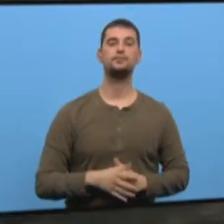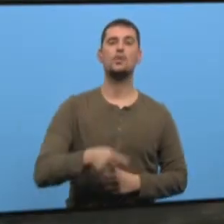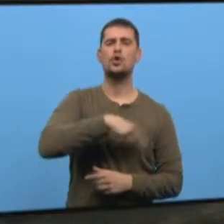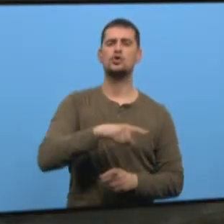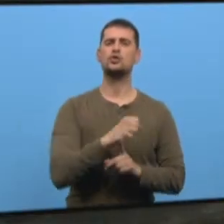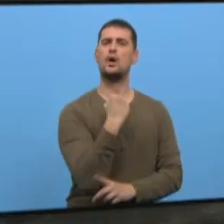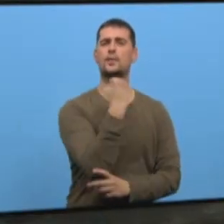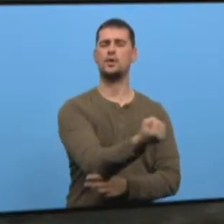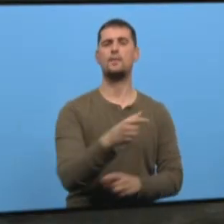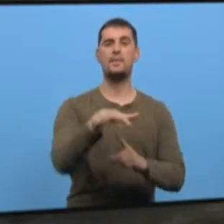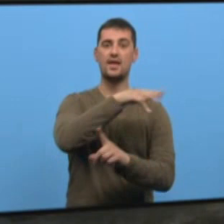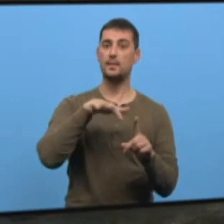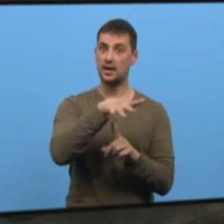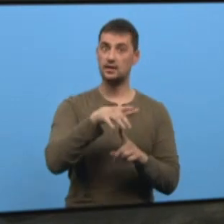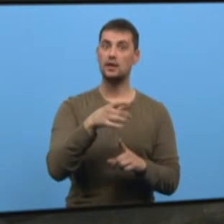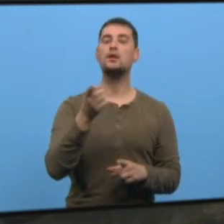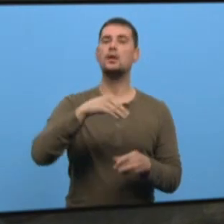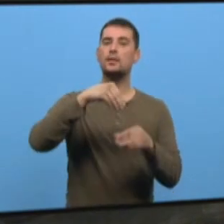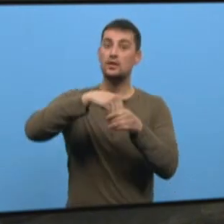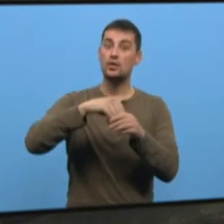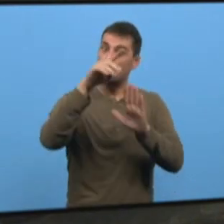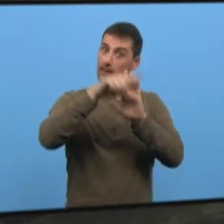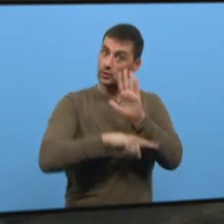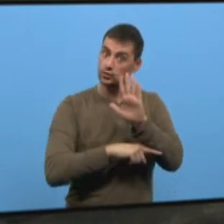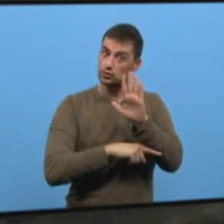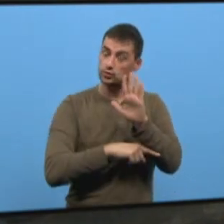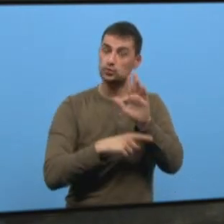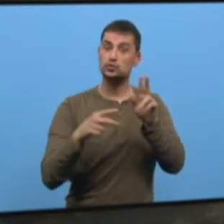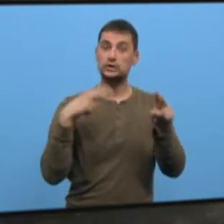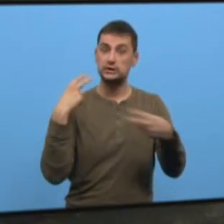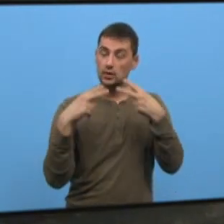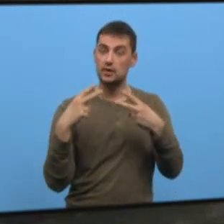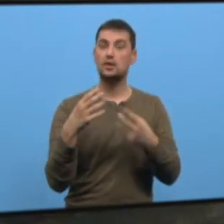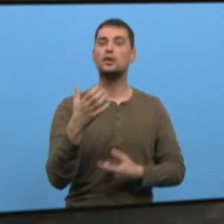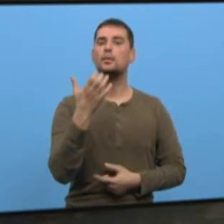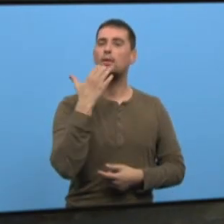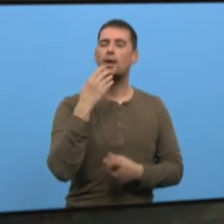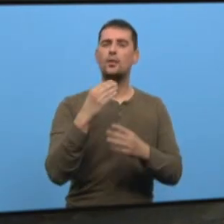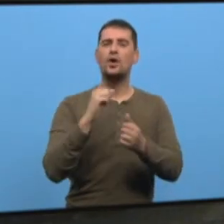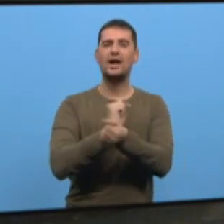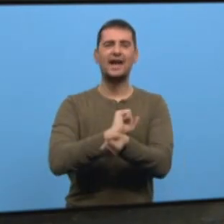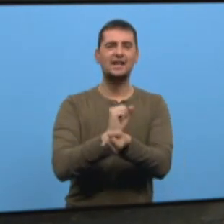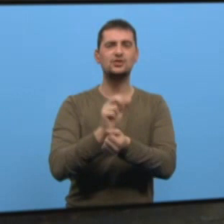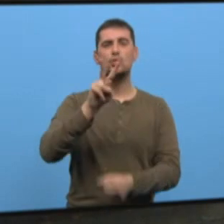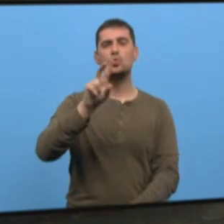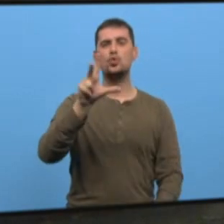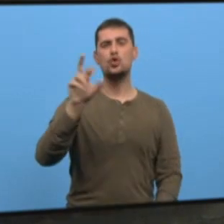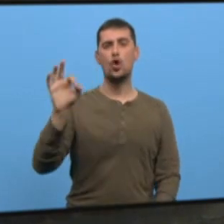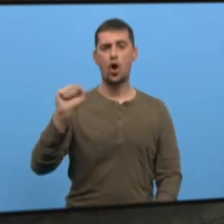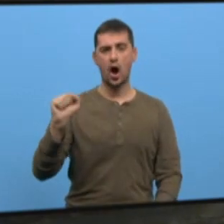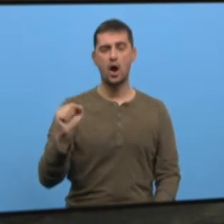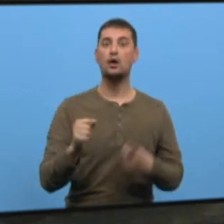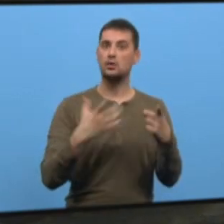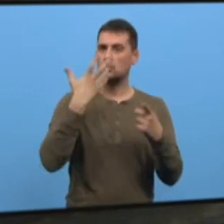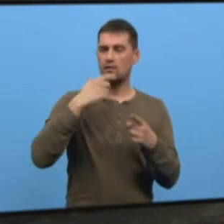s que estamos incluyendo nuestros menús en lo que es por ejemplo los quesos del valoa que son